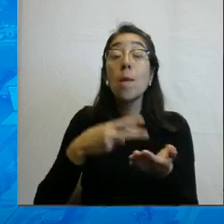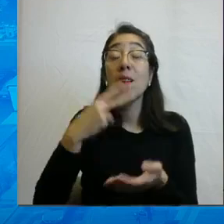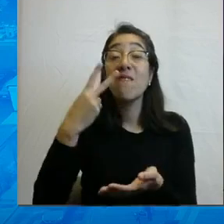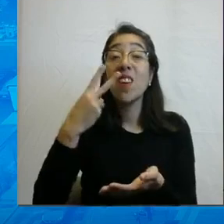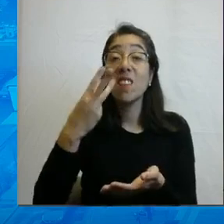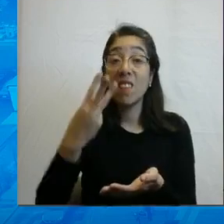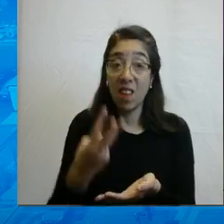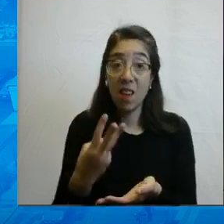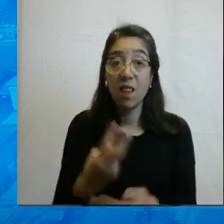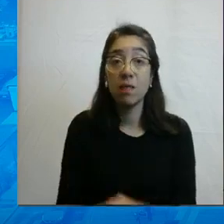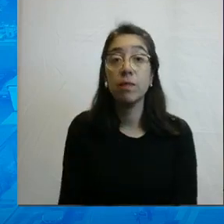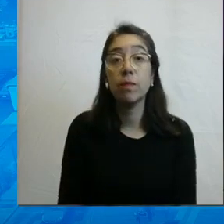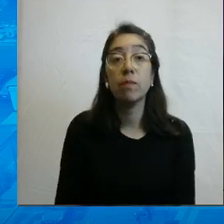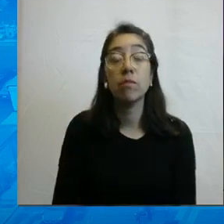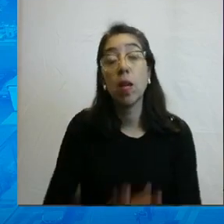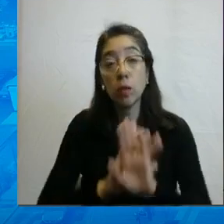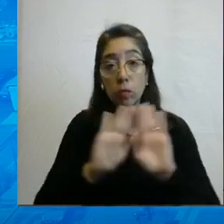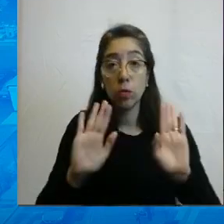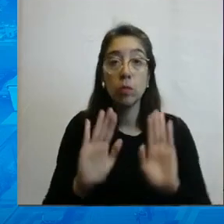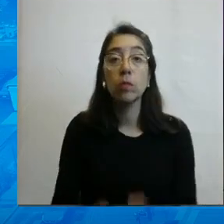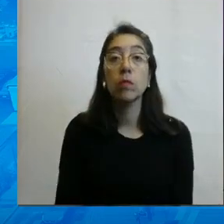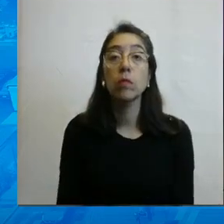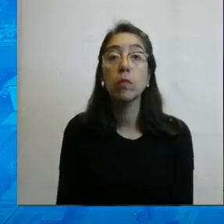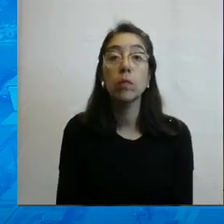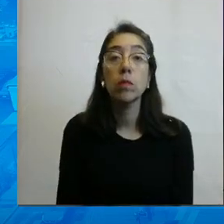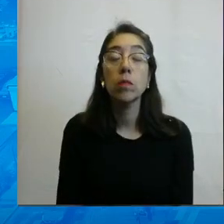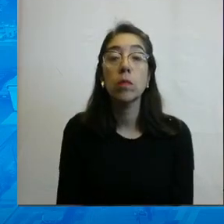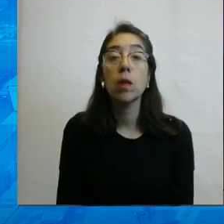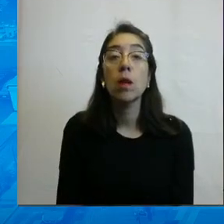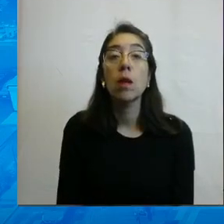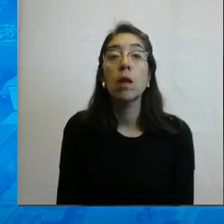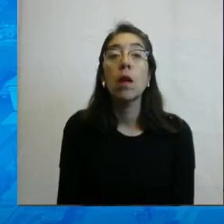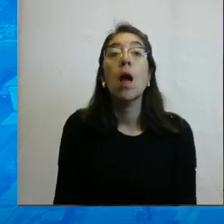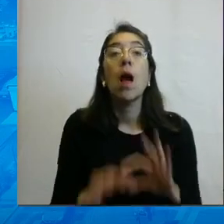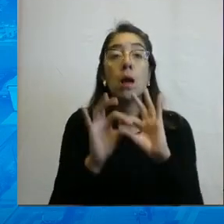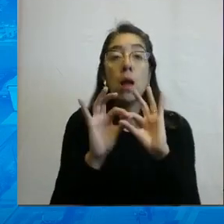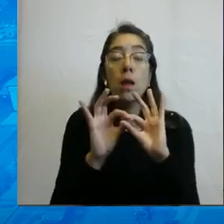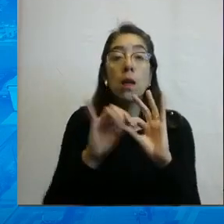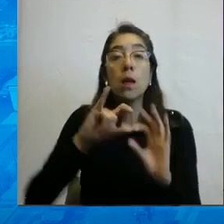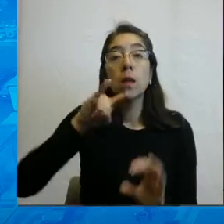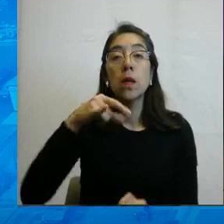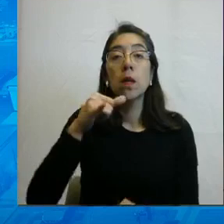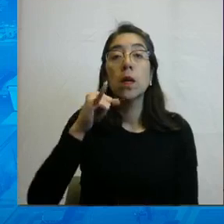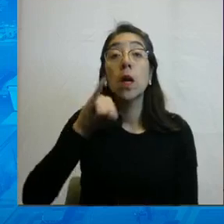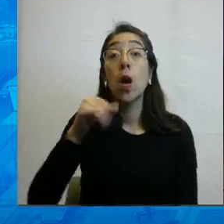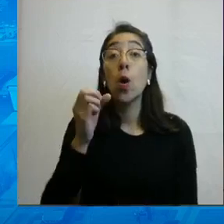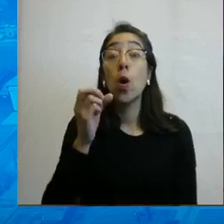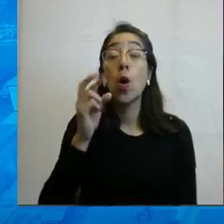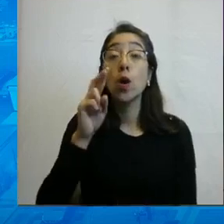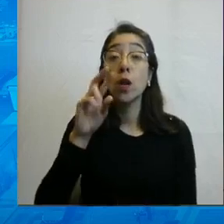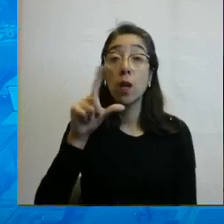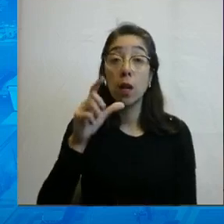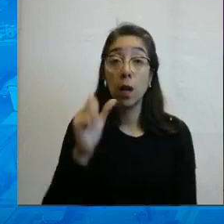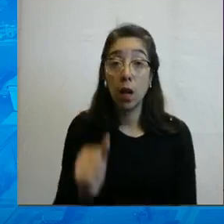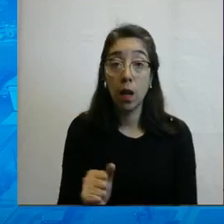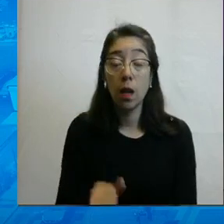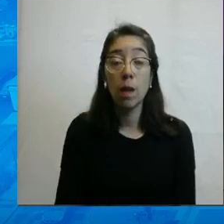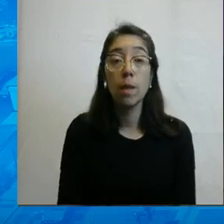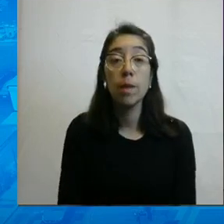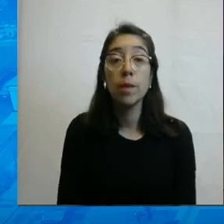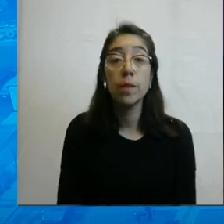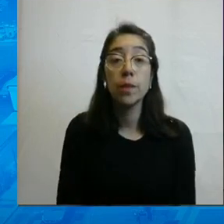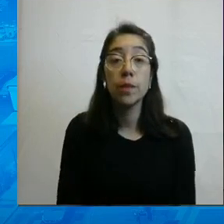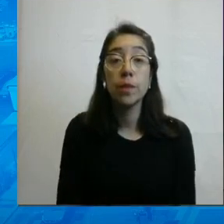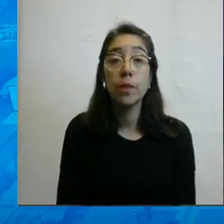Gracias, don Jorge Huaico. Terminamos entonces la presentación del punto